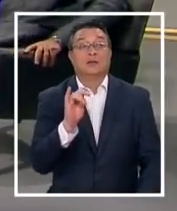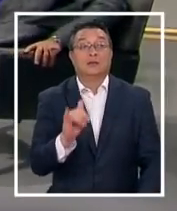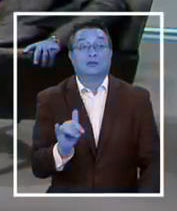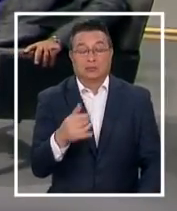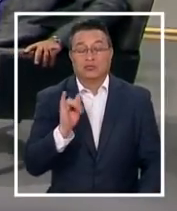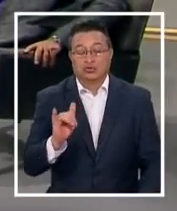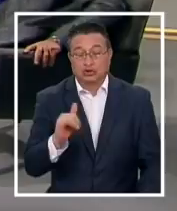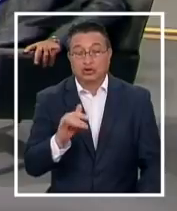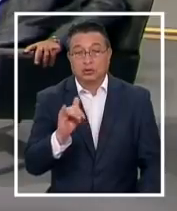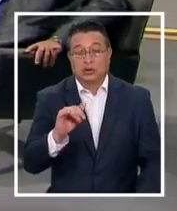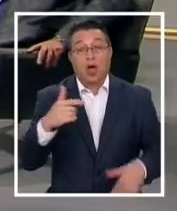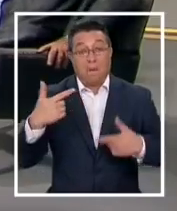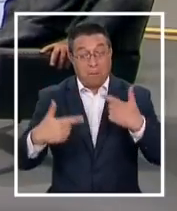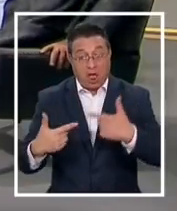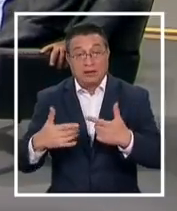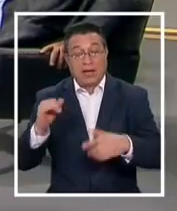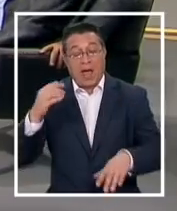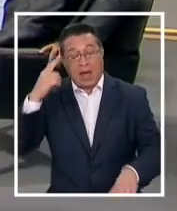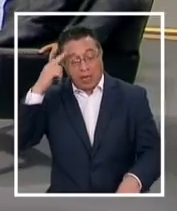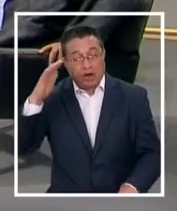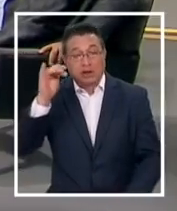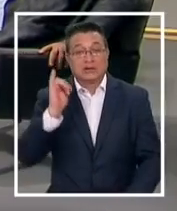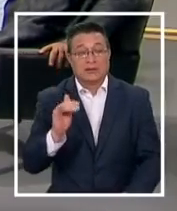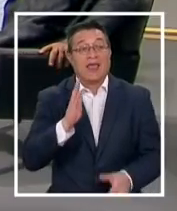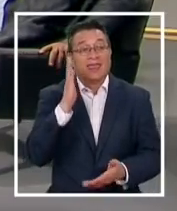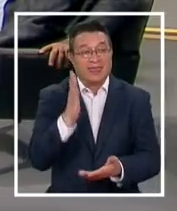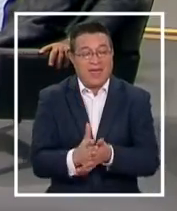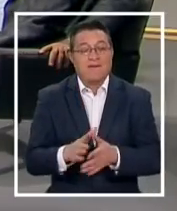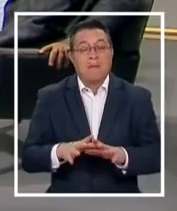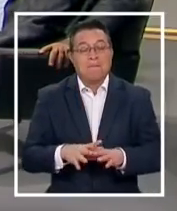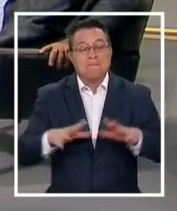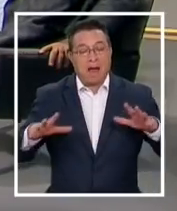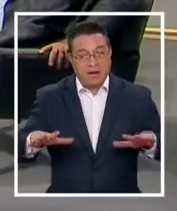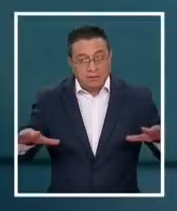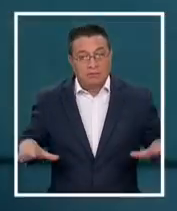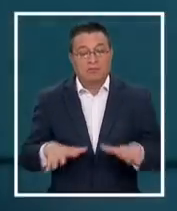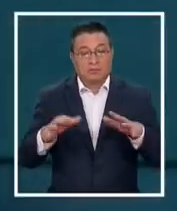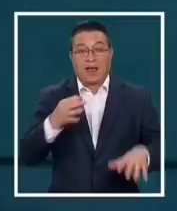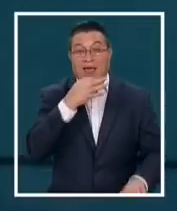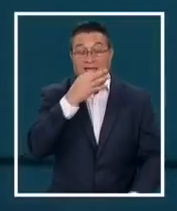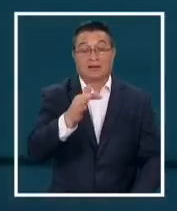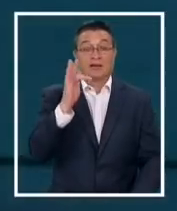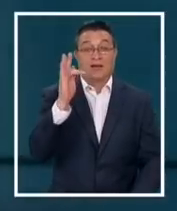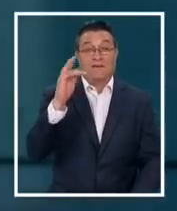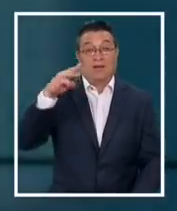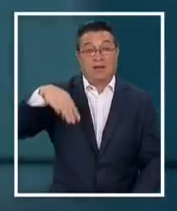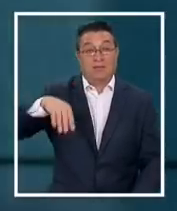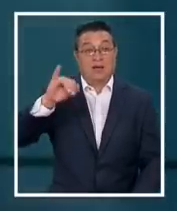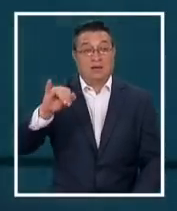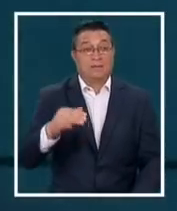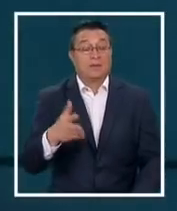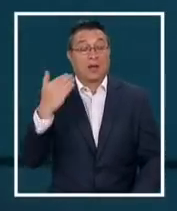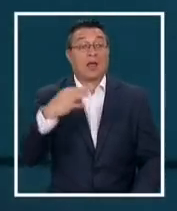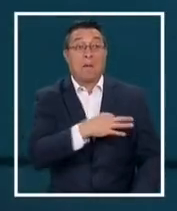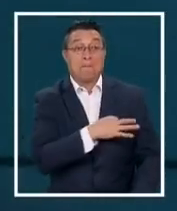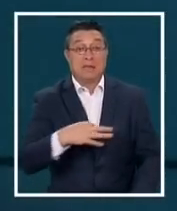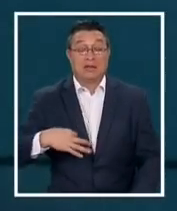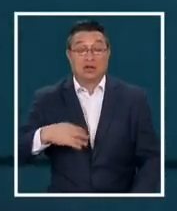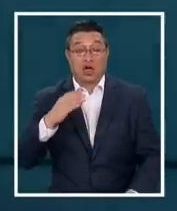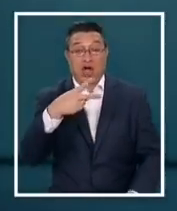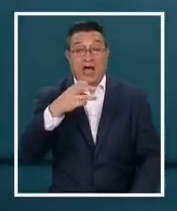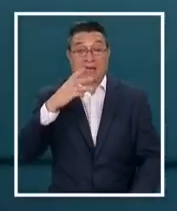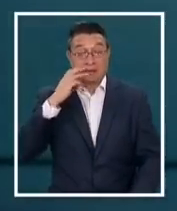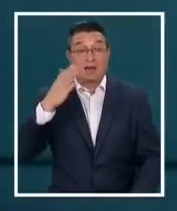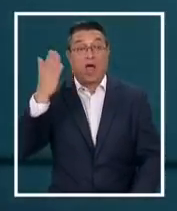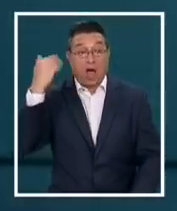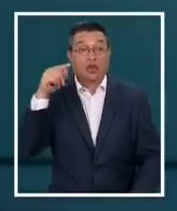tosudez ideológica y política también. Yo creo que hay que hacer un mayor esfuerzo, lo decía el Fondo Monetario Internacional. ¿Cuál era su candidato que estaba de ministro de Hacienda cuando pasó lo del año